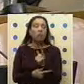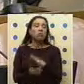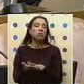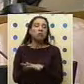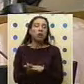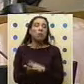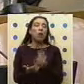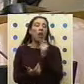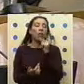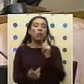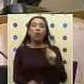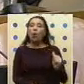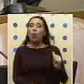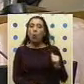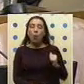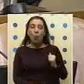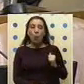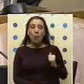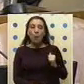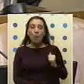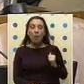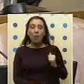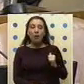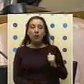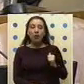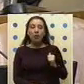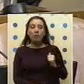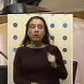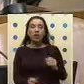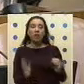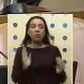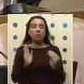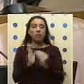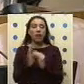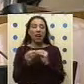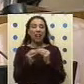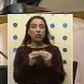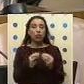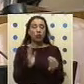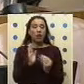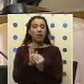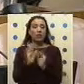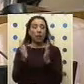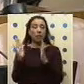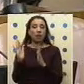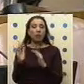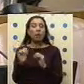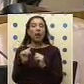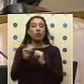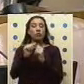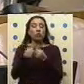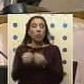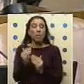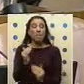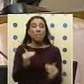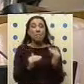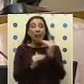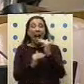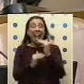la denuncia por incumplimiento de la resolución de calificación ambiental que constata la superación de parámetros de calidad del